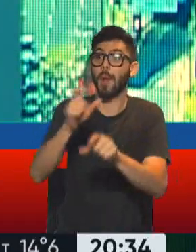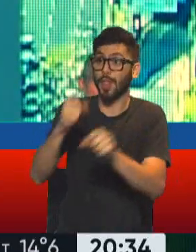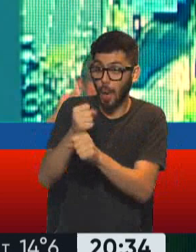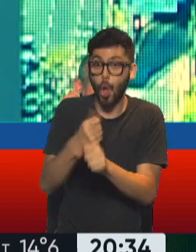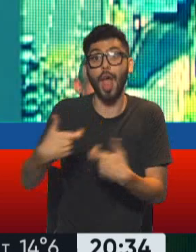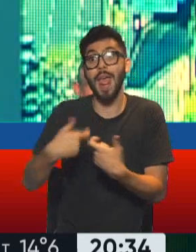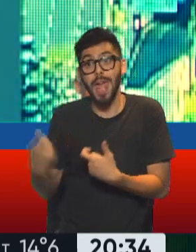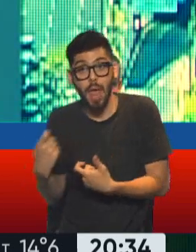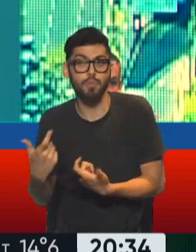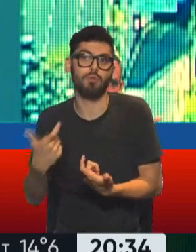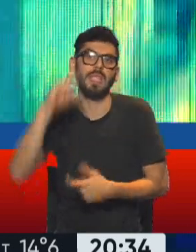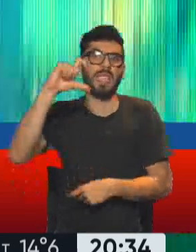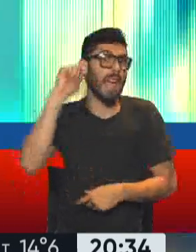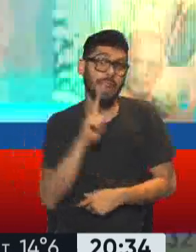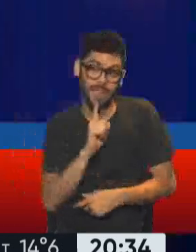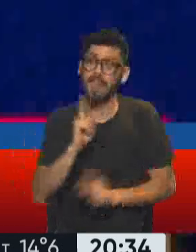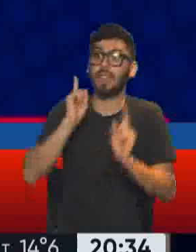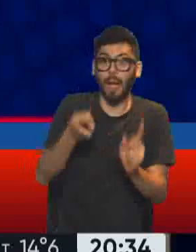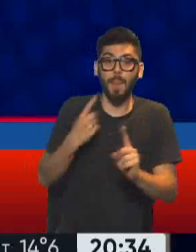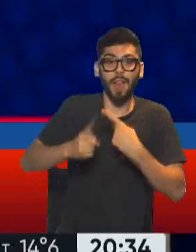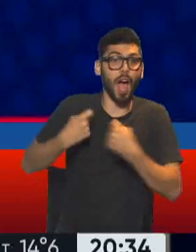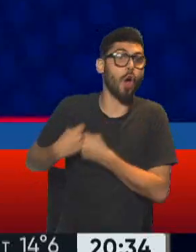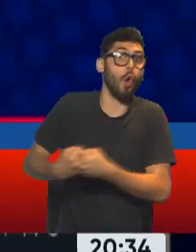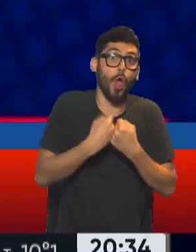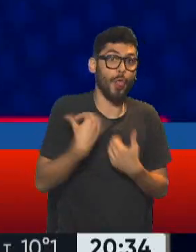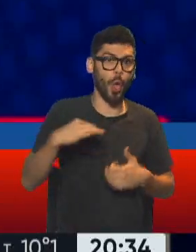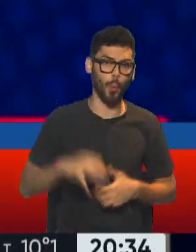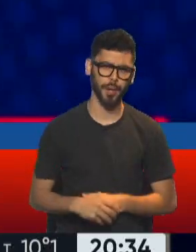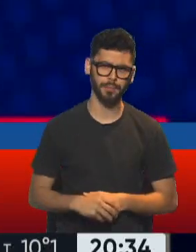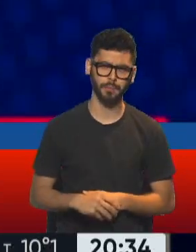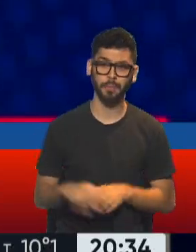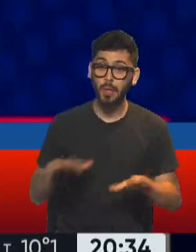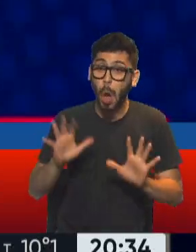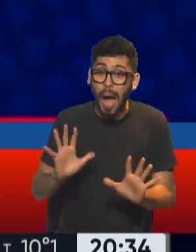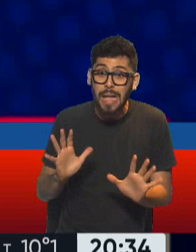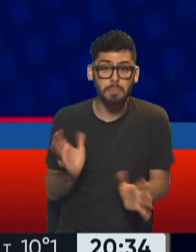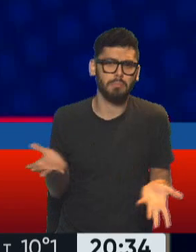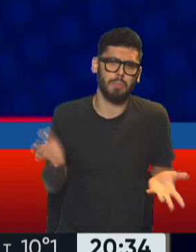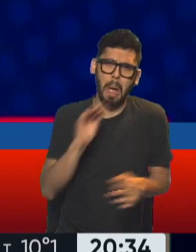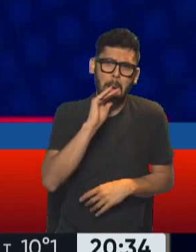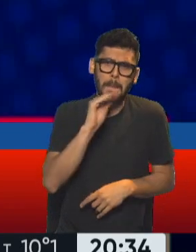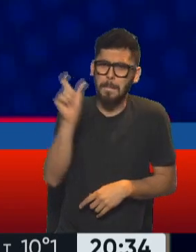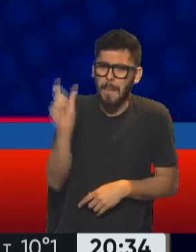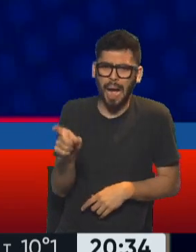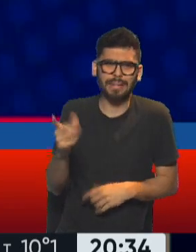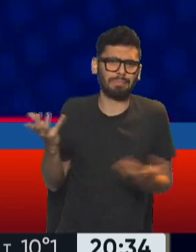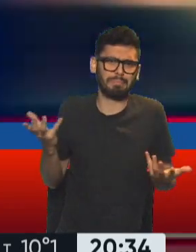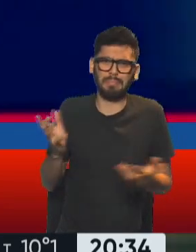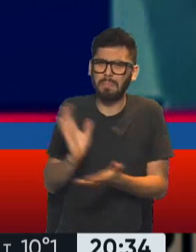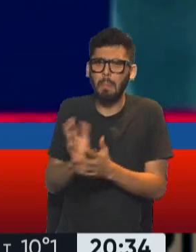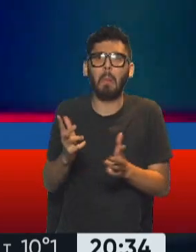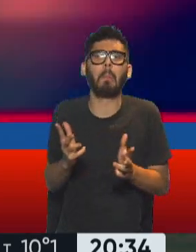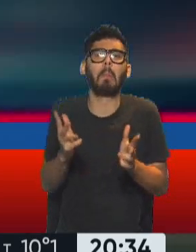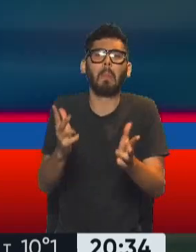cgt y las otras centrales obreras en este clima me parece que la esencia massa es una consigna vacía